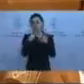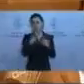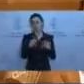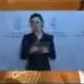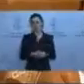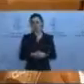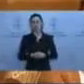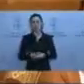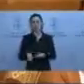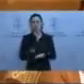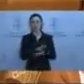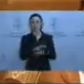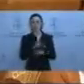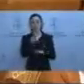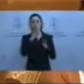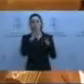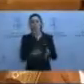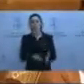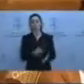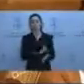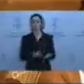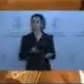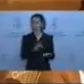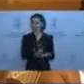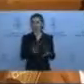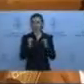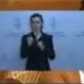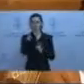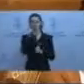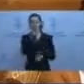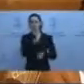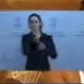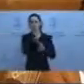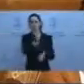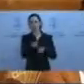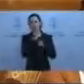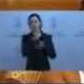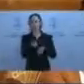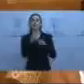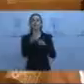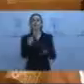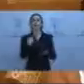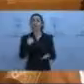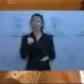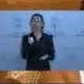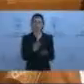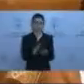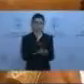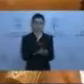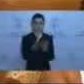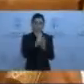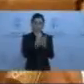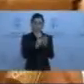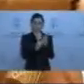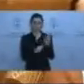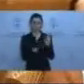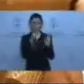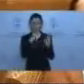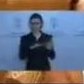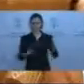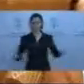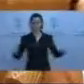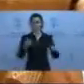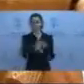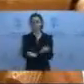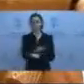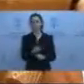seis años, señor consejero, no hubo ninguna declaración, no hubo, que a mí me conste, salvo que usted me diga lo contrario, como lo puede decir ahora,